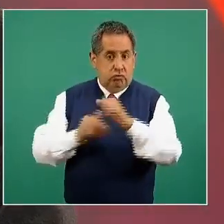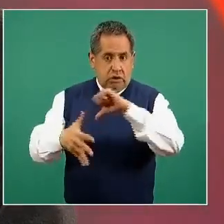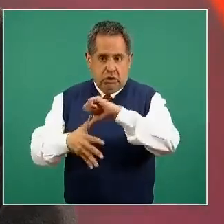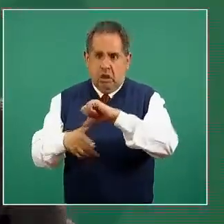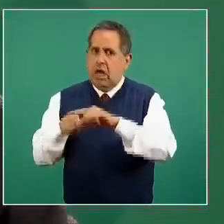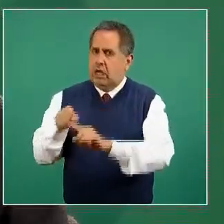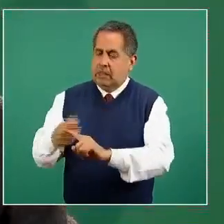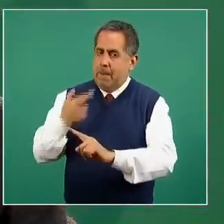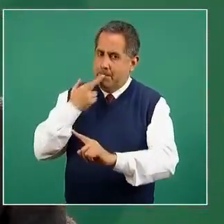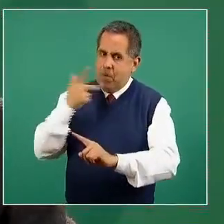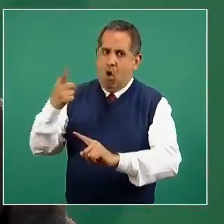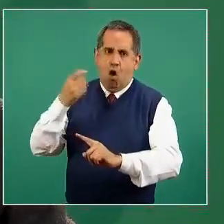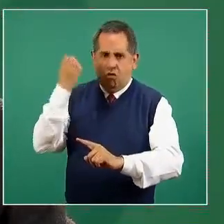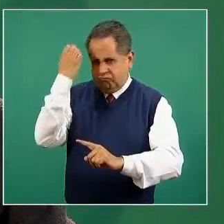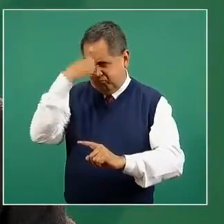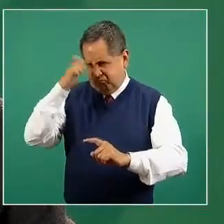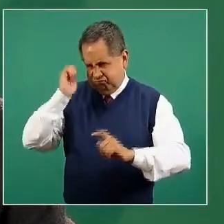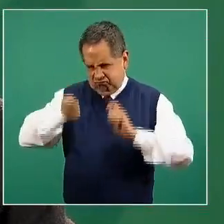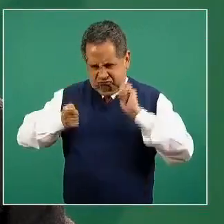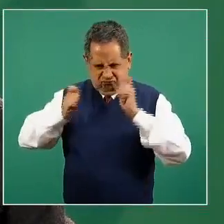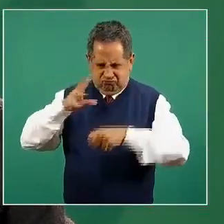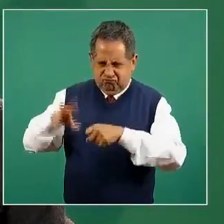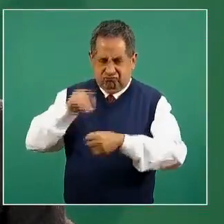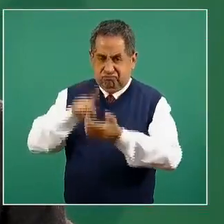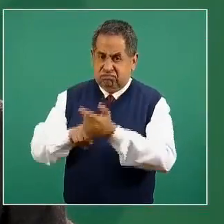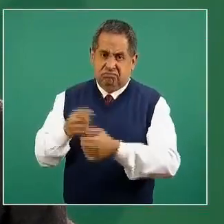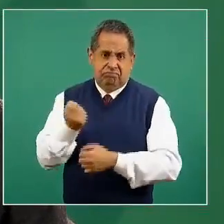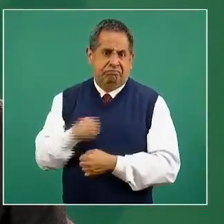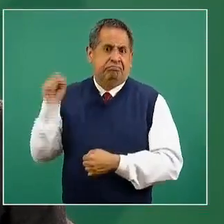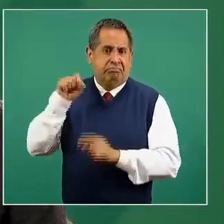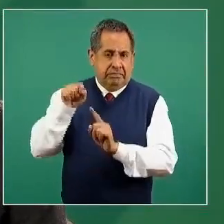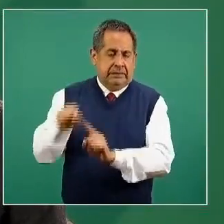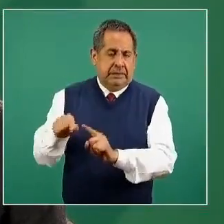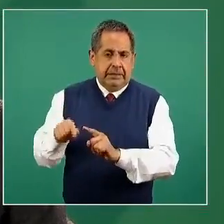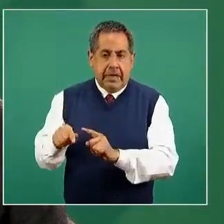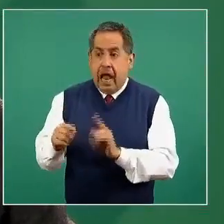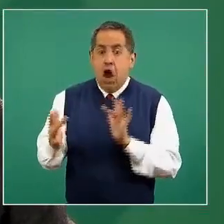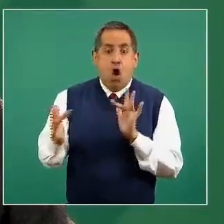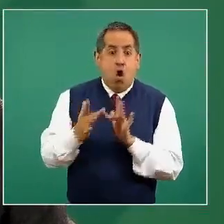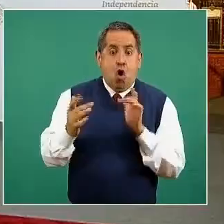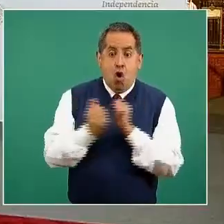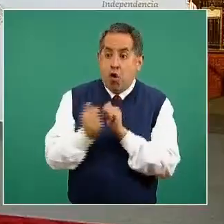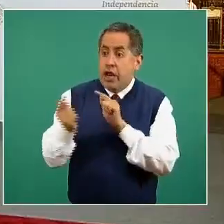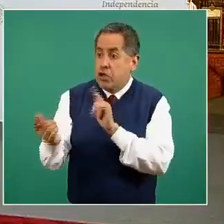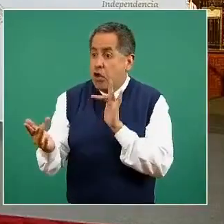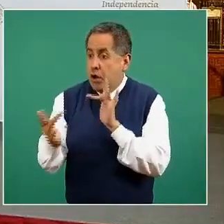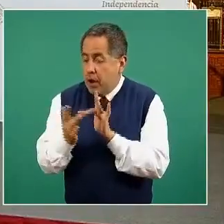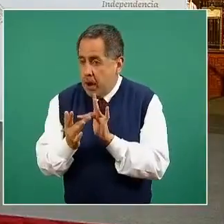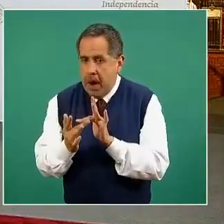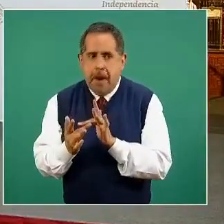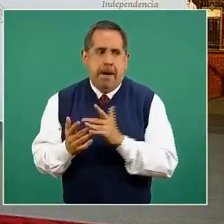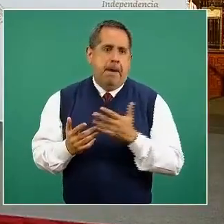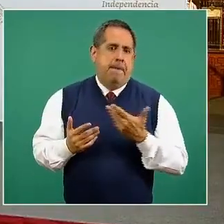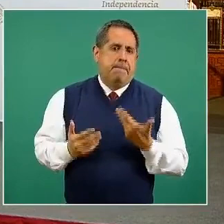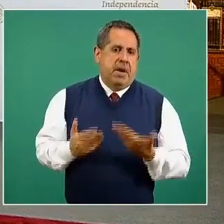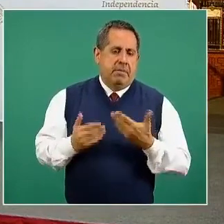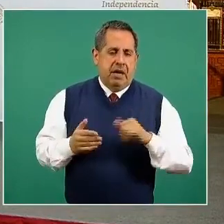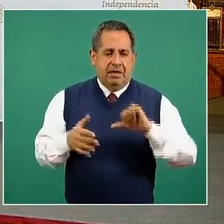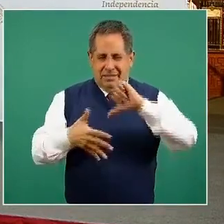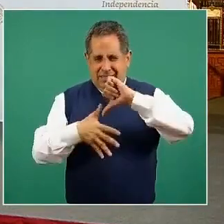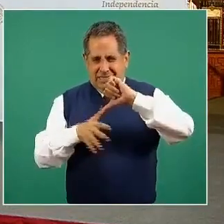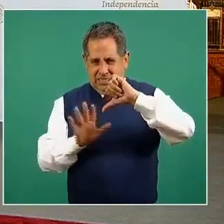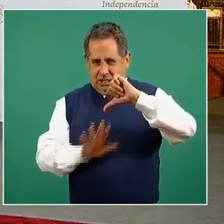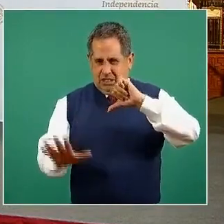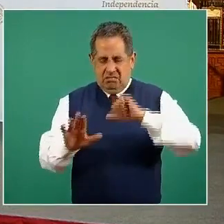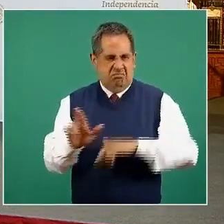de mejor capacidad y desempeño. Entonces, en un momento dado, para una agencia regional que tiene